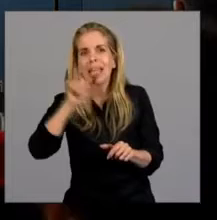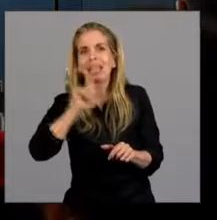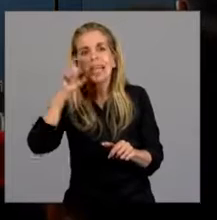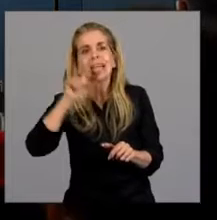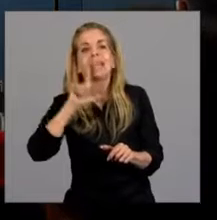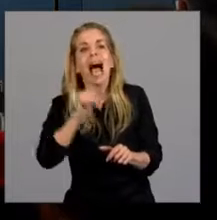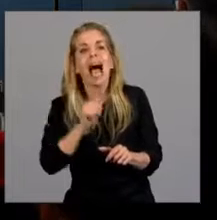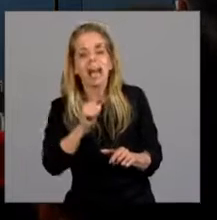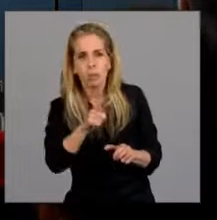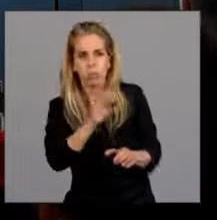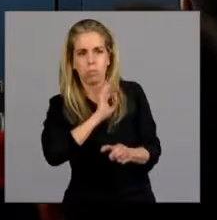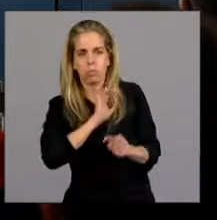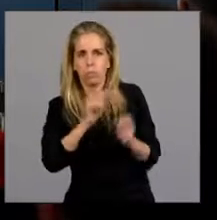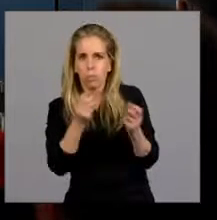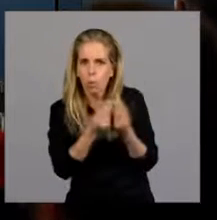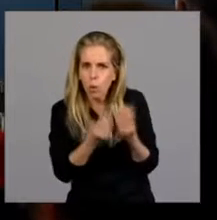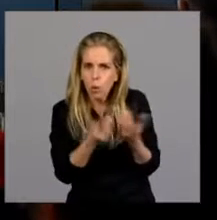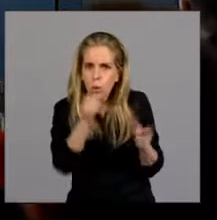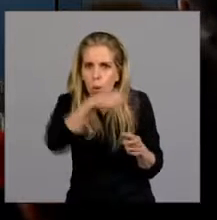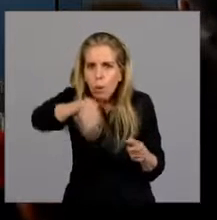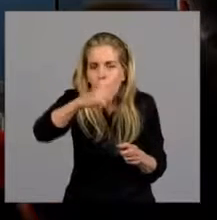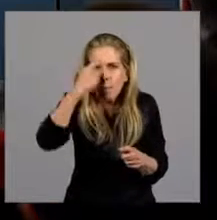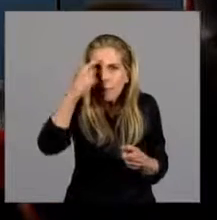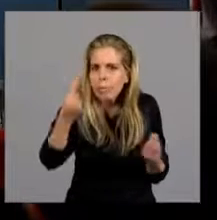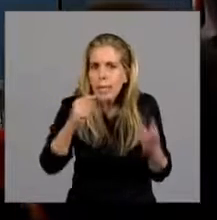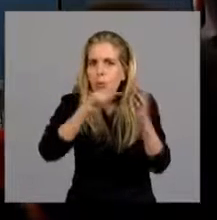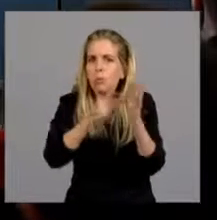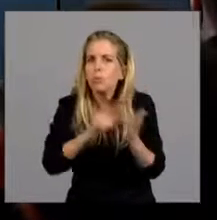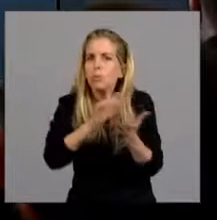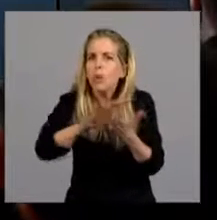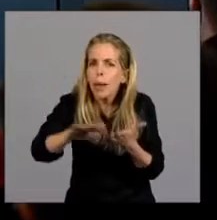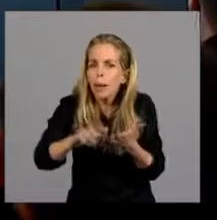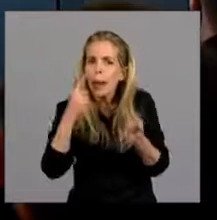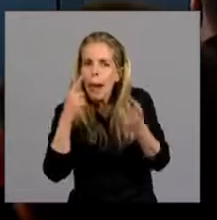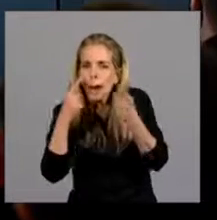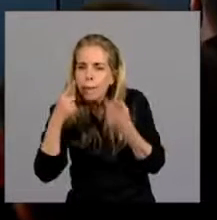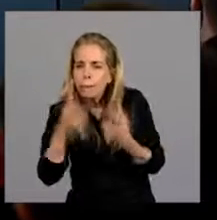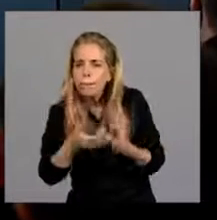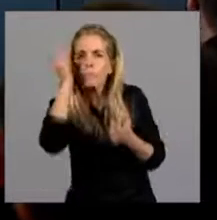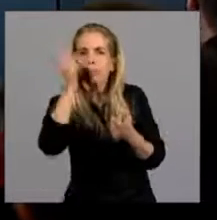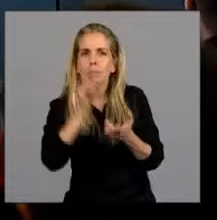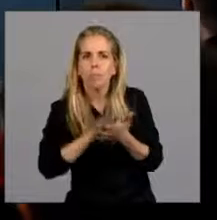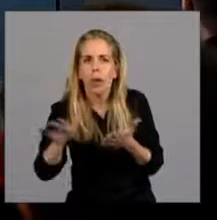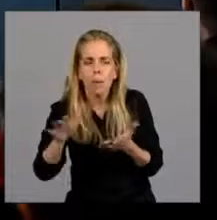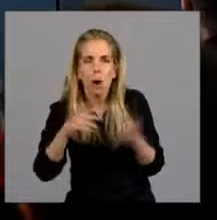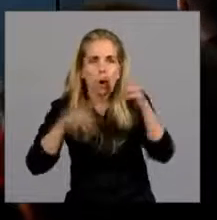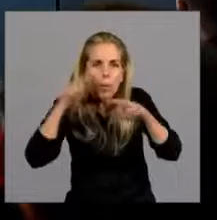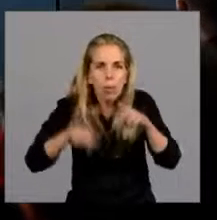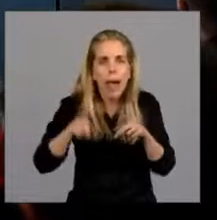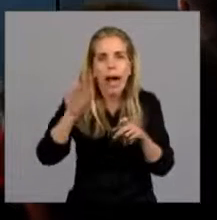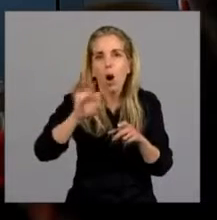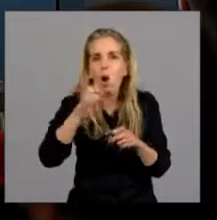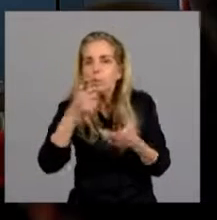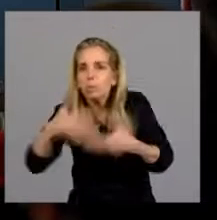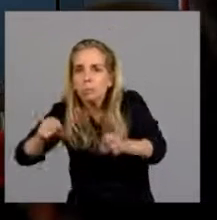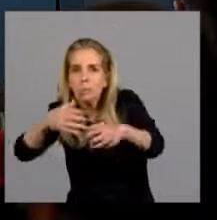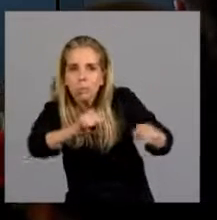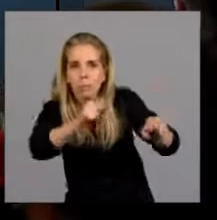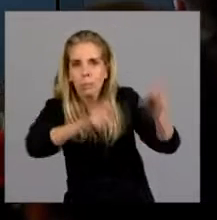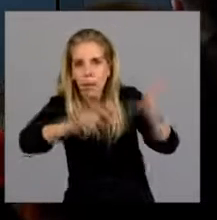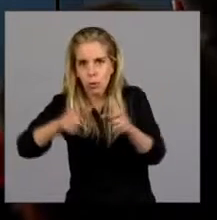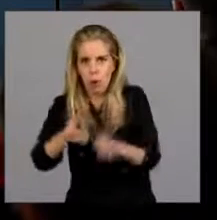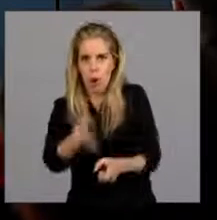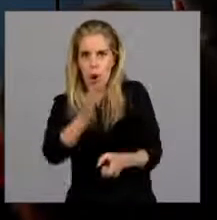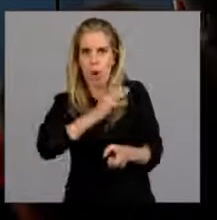concretas están pensando para intensificar el rastreo, la identificación y el aislamiento de personas con el virus y